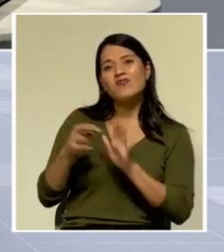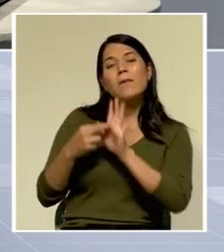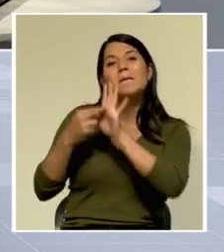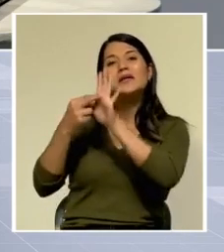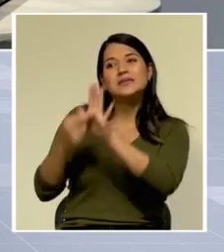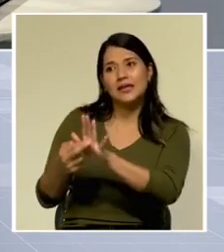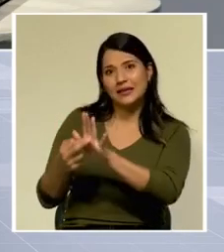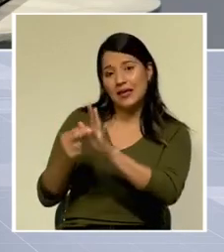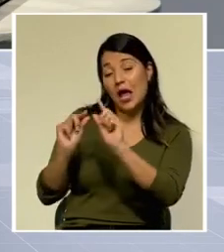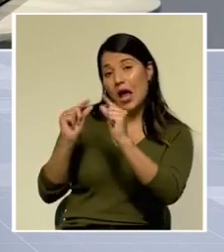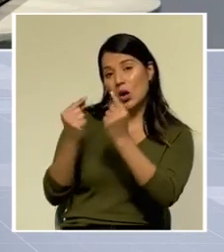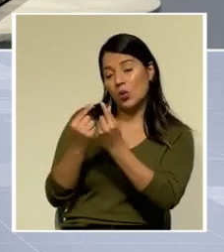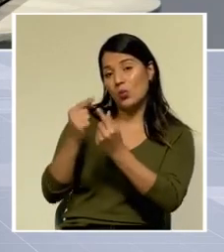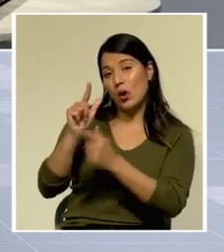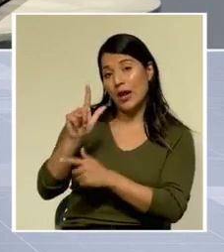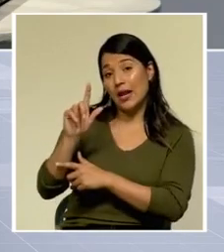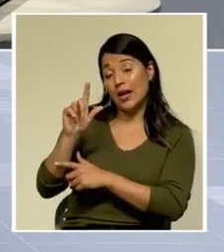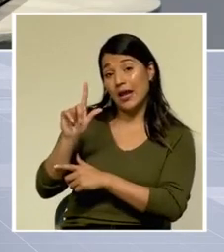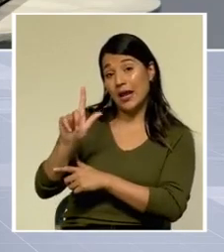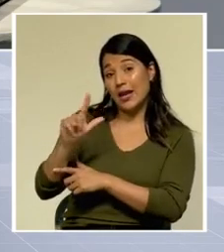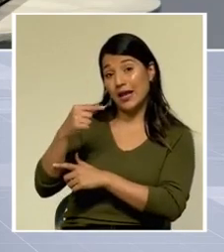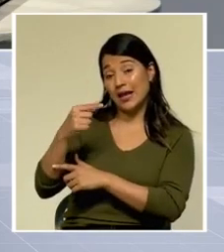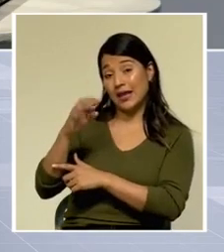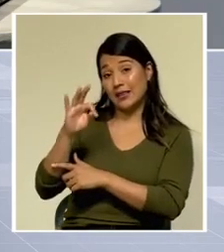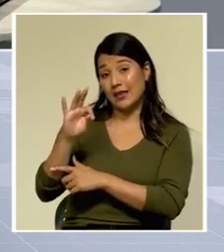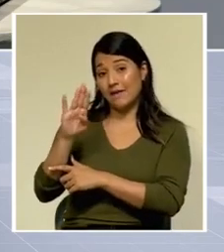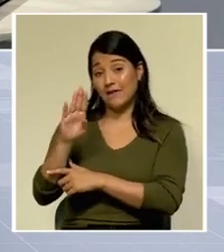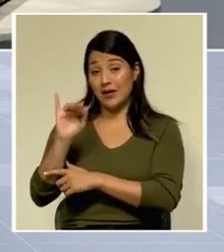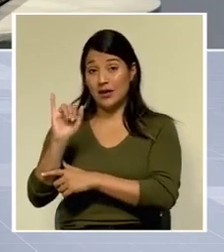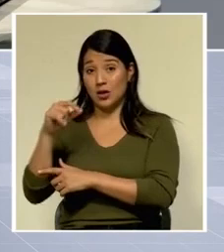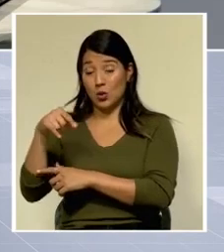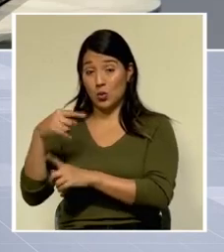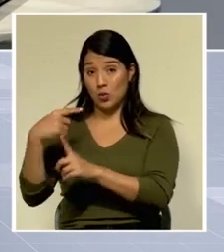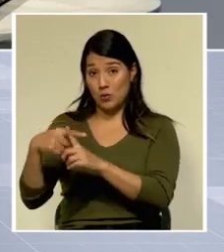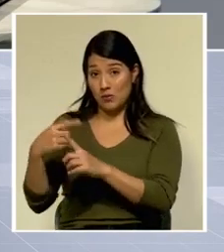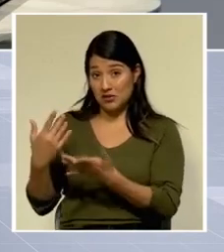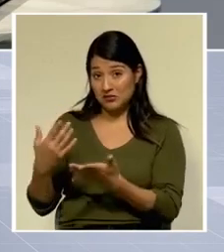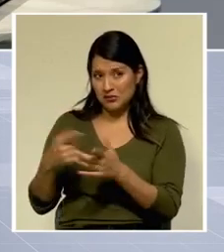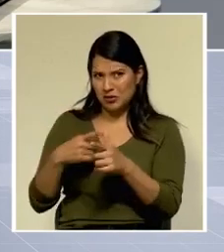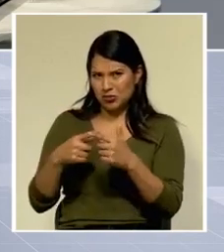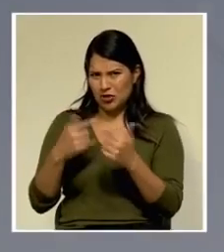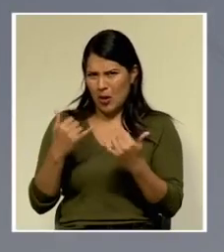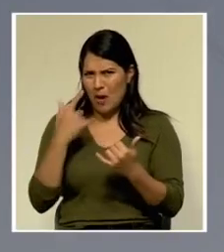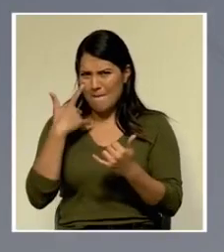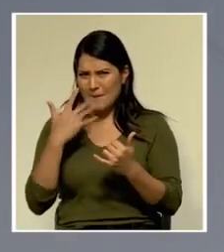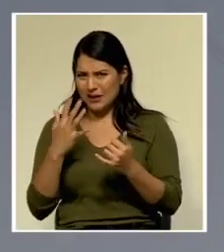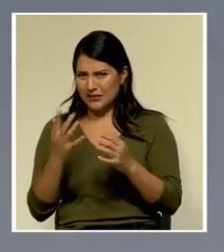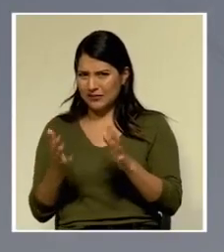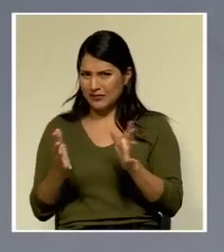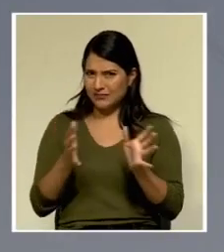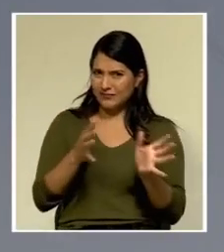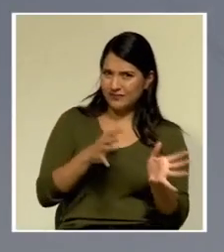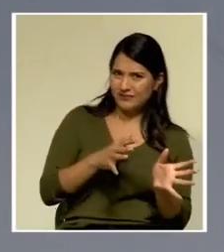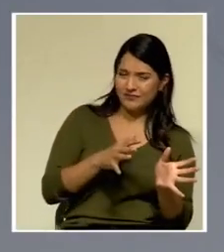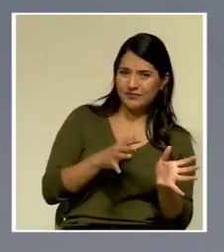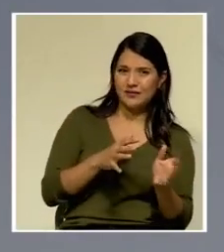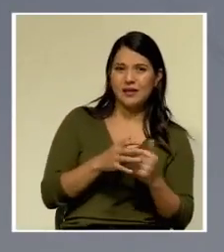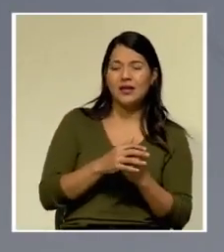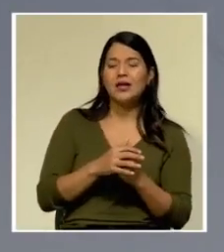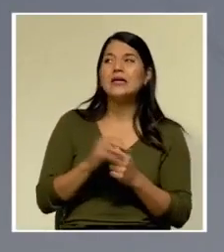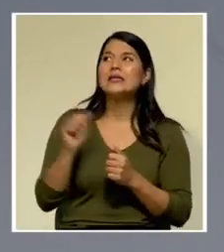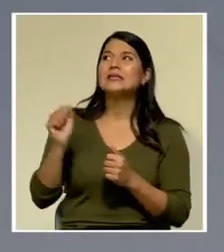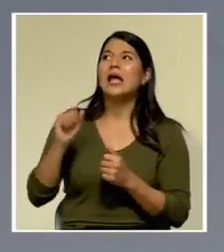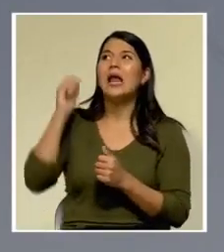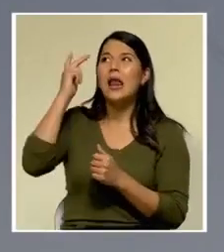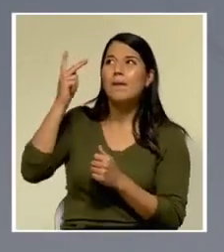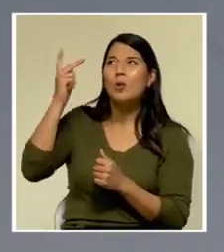parece un partido casi de corte neoconservador. La política supone comerse broncas, perdón que